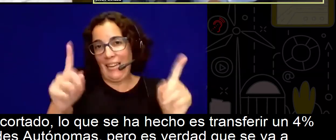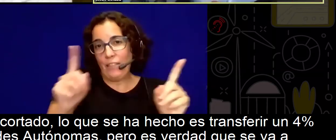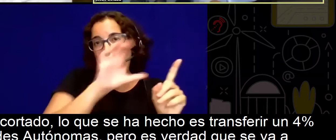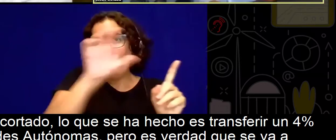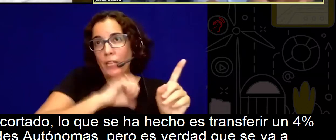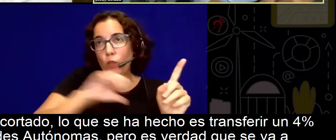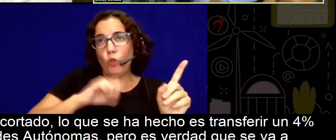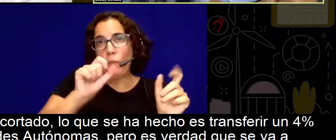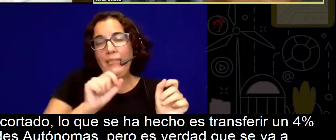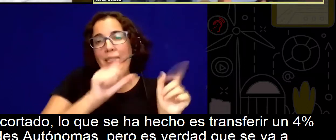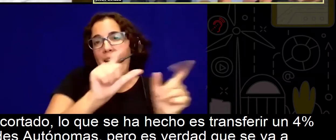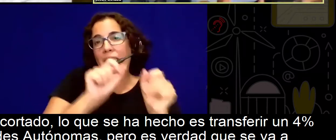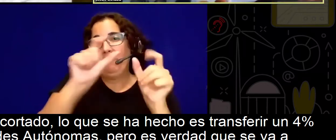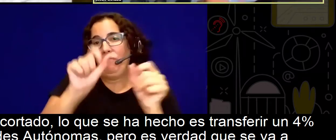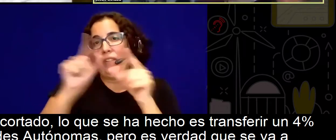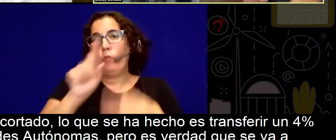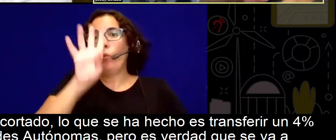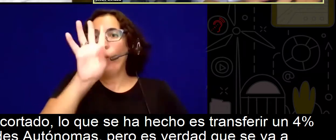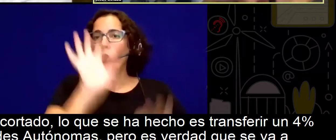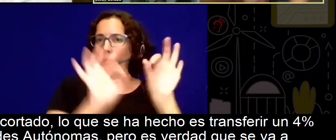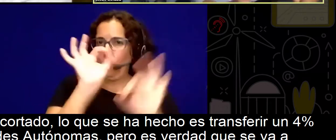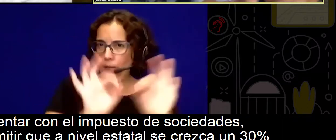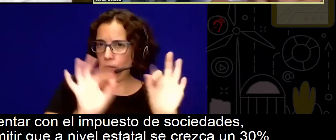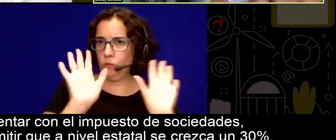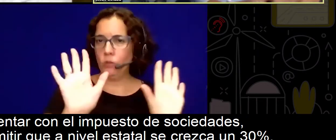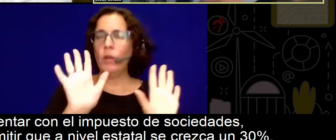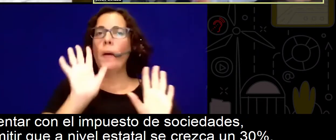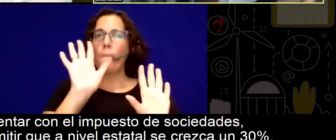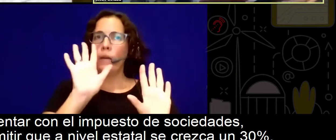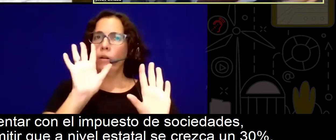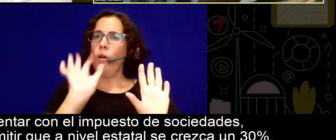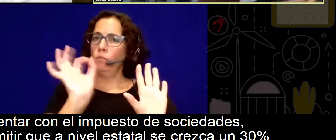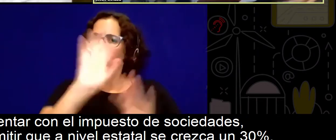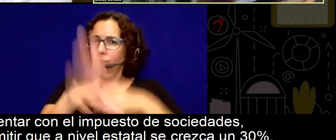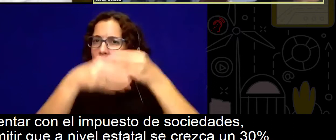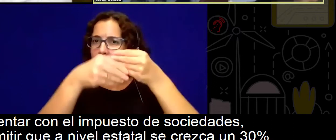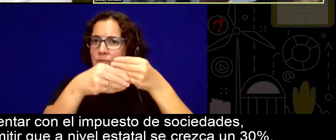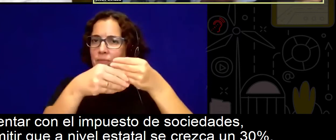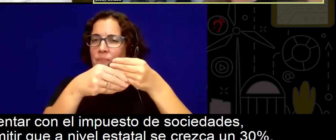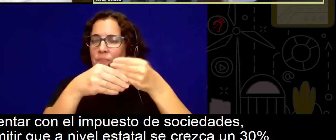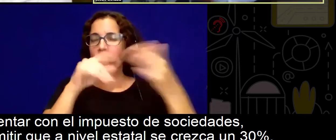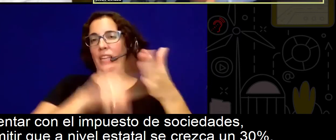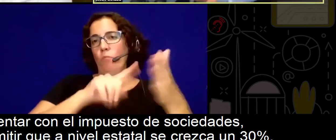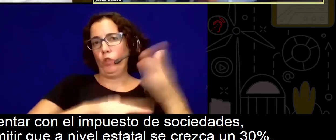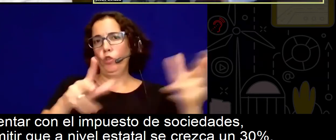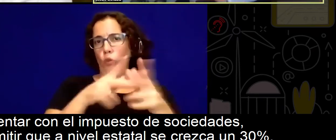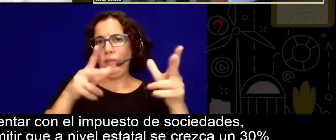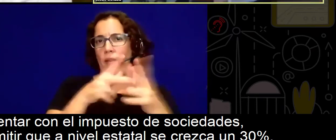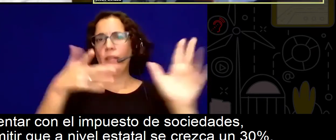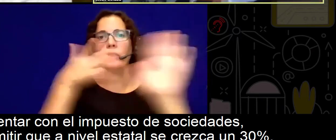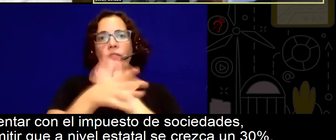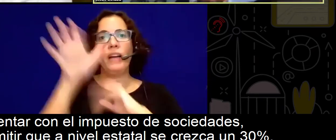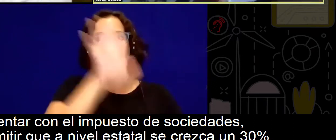autónomas, un 4%, pero también es verdad que se va a complementar con el impuesto de sociedades que va a permitir que a nivel estatal se crezca